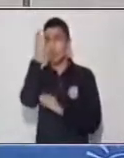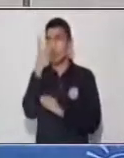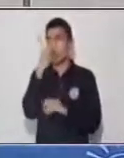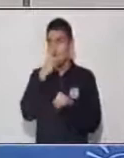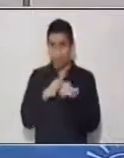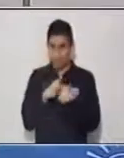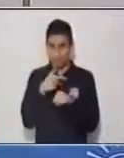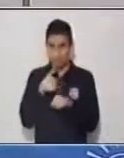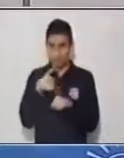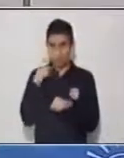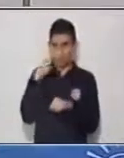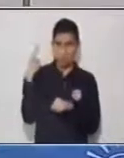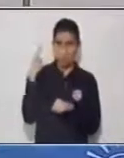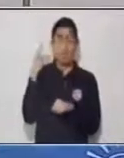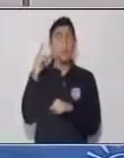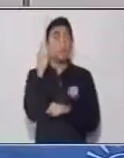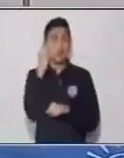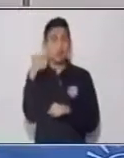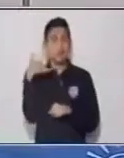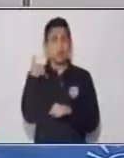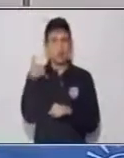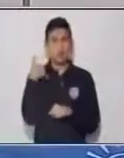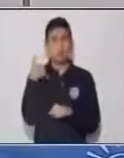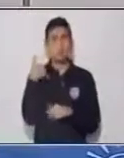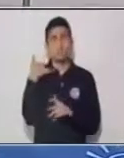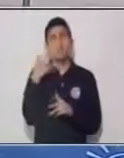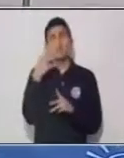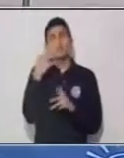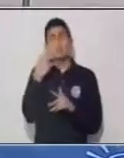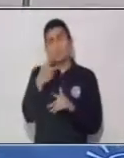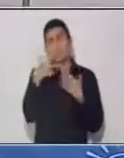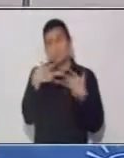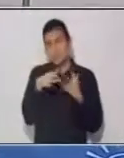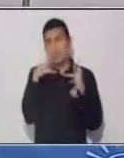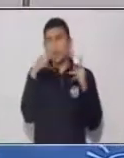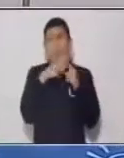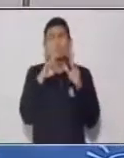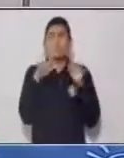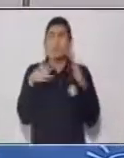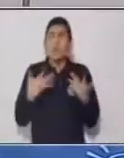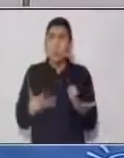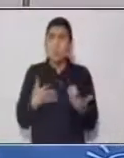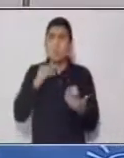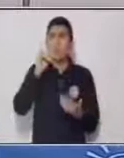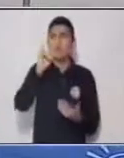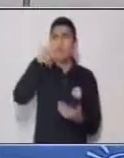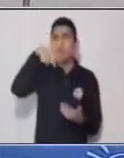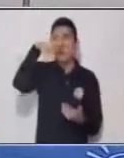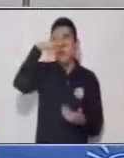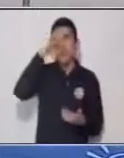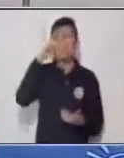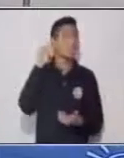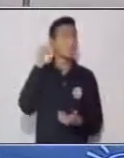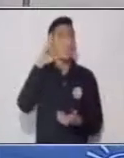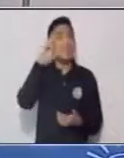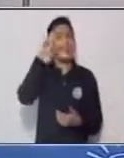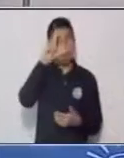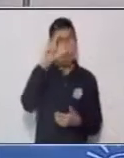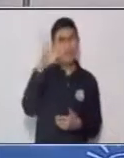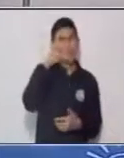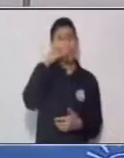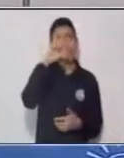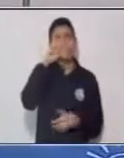existe. Existe lo que conocemos como integral